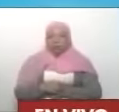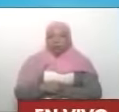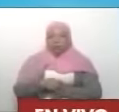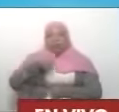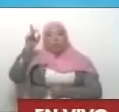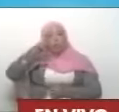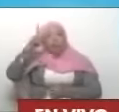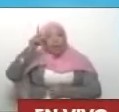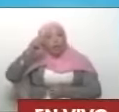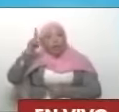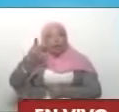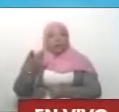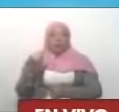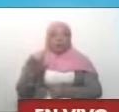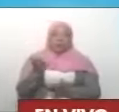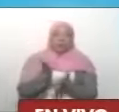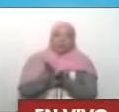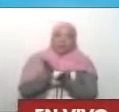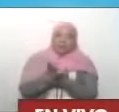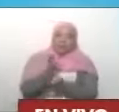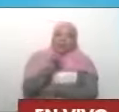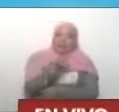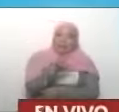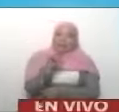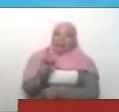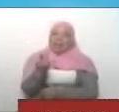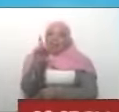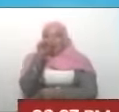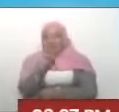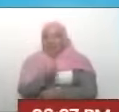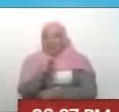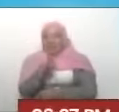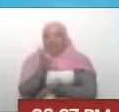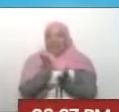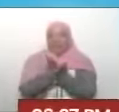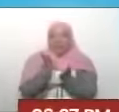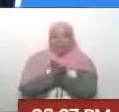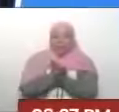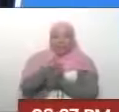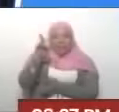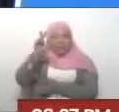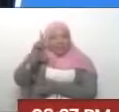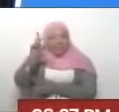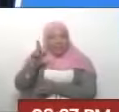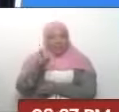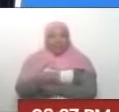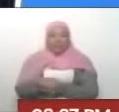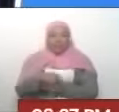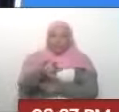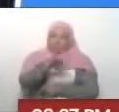caso dando clase. Cuando comencé a dar clase. Te vais a quitar la edad.